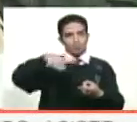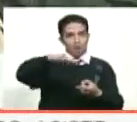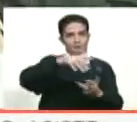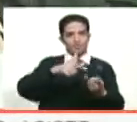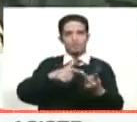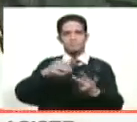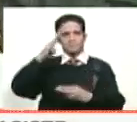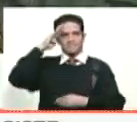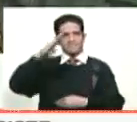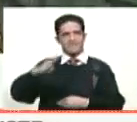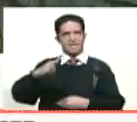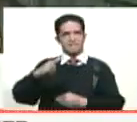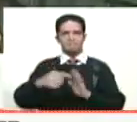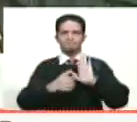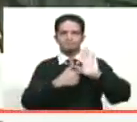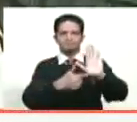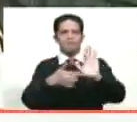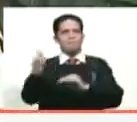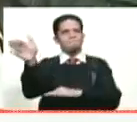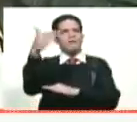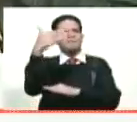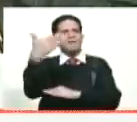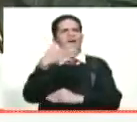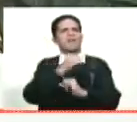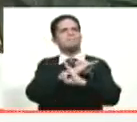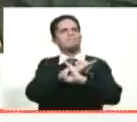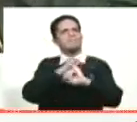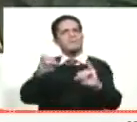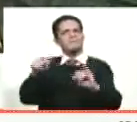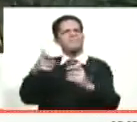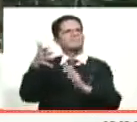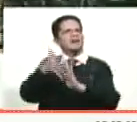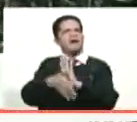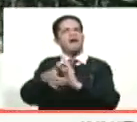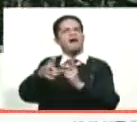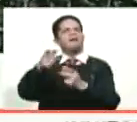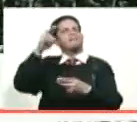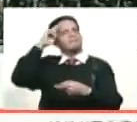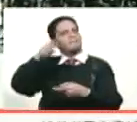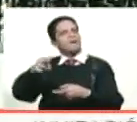levantando las banderas de la independencia y del respeto a Venezuela.